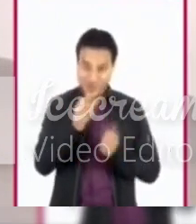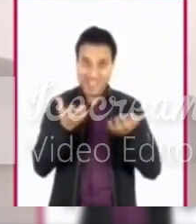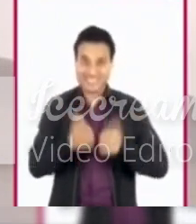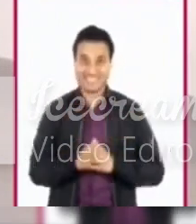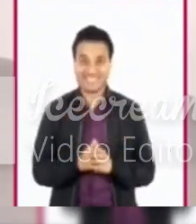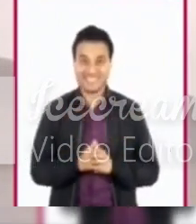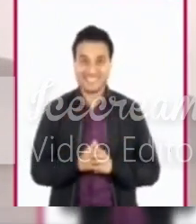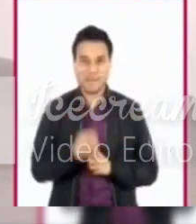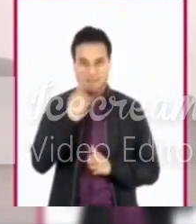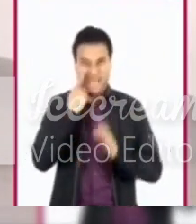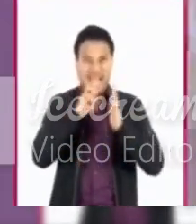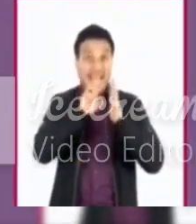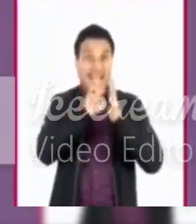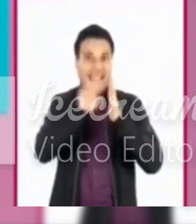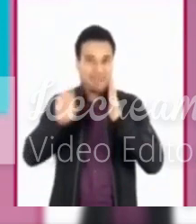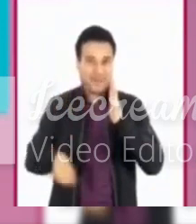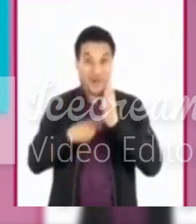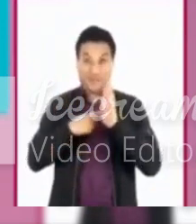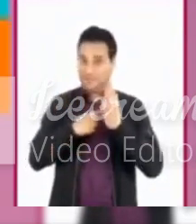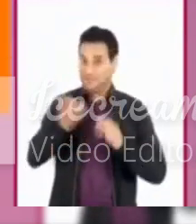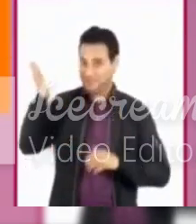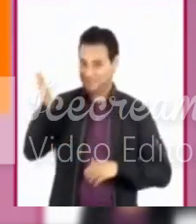Mira los siguientes ejemplos.